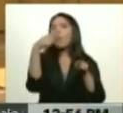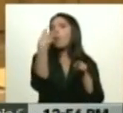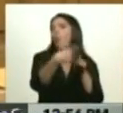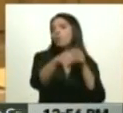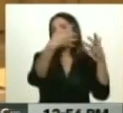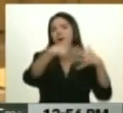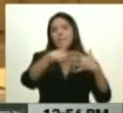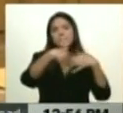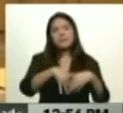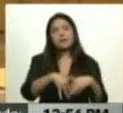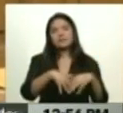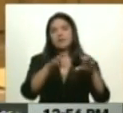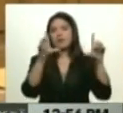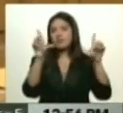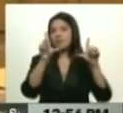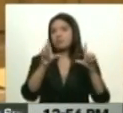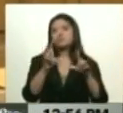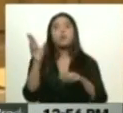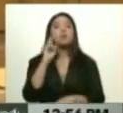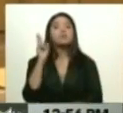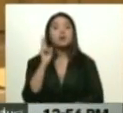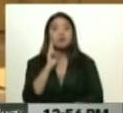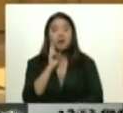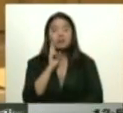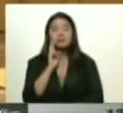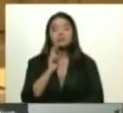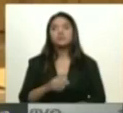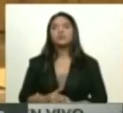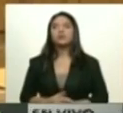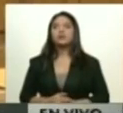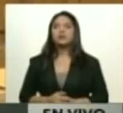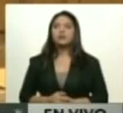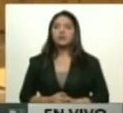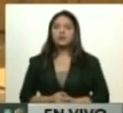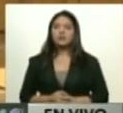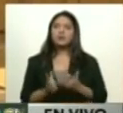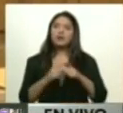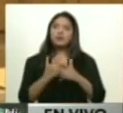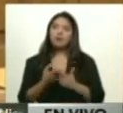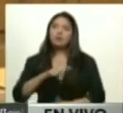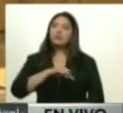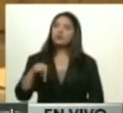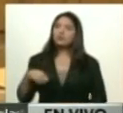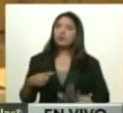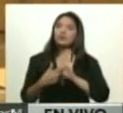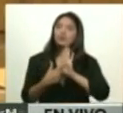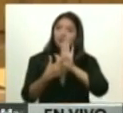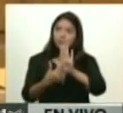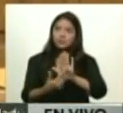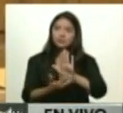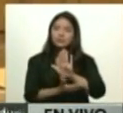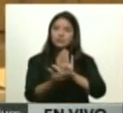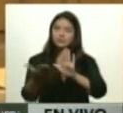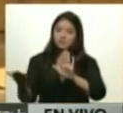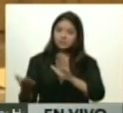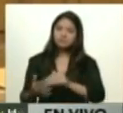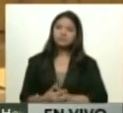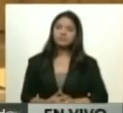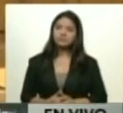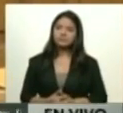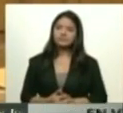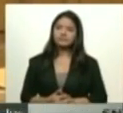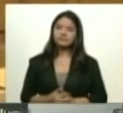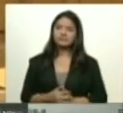empresario tiene derecho a cubrir una información en Venezuela. De esa manera nosotros demostramos el